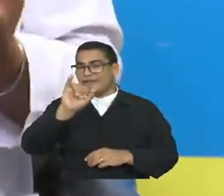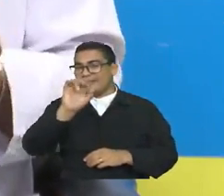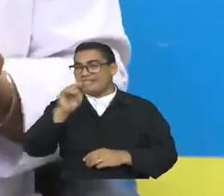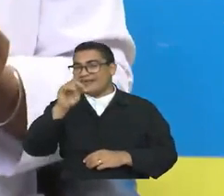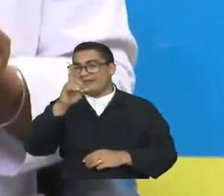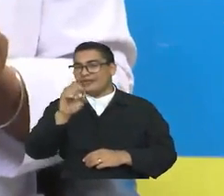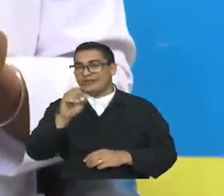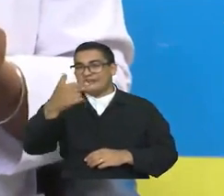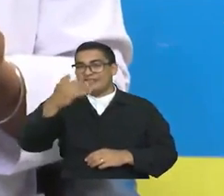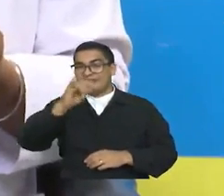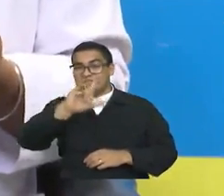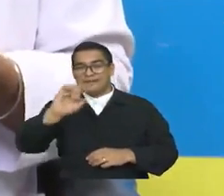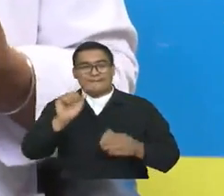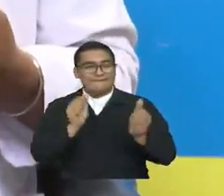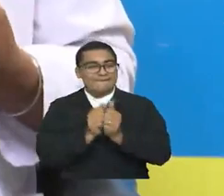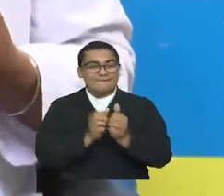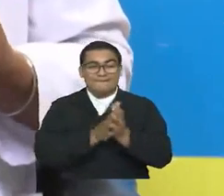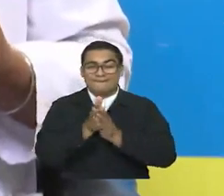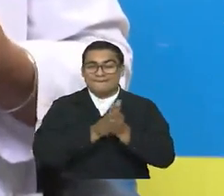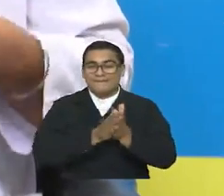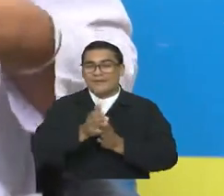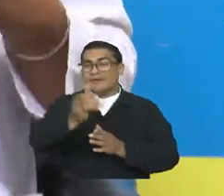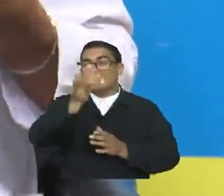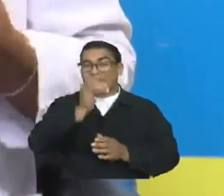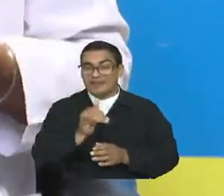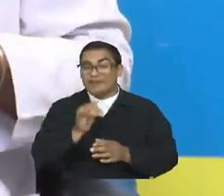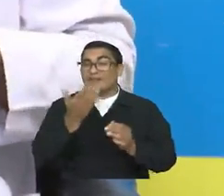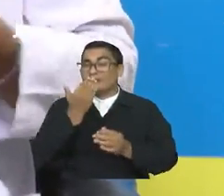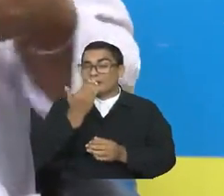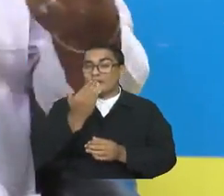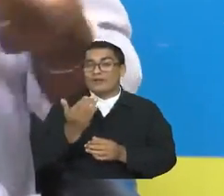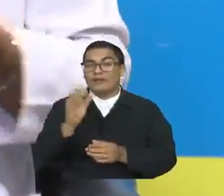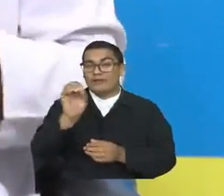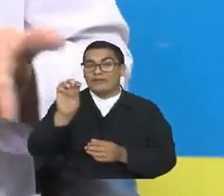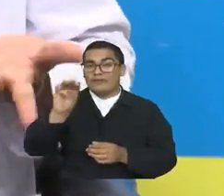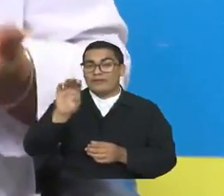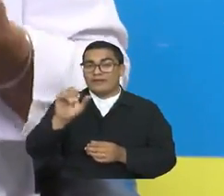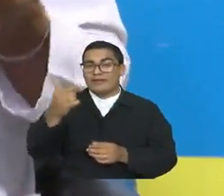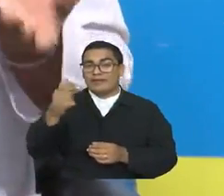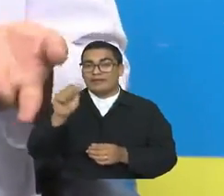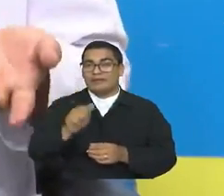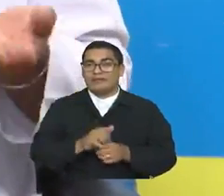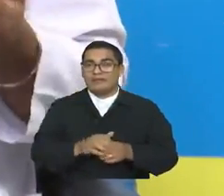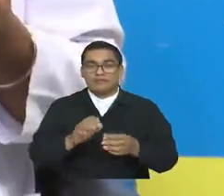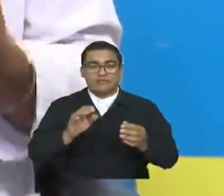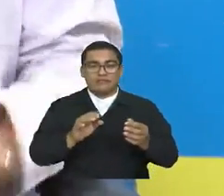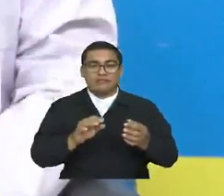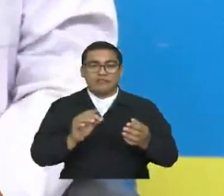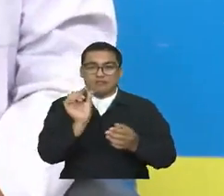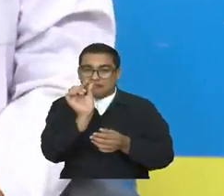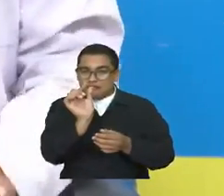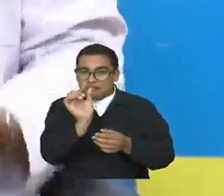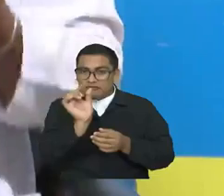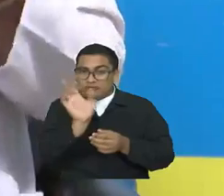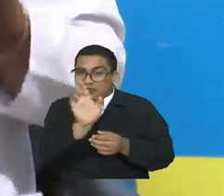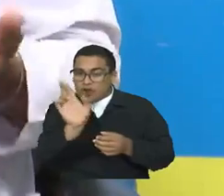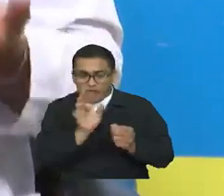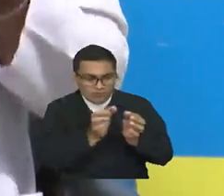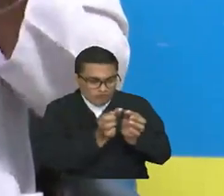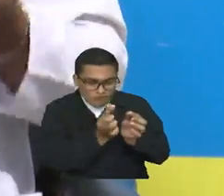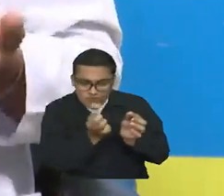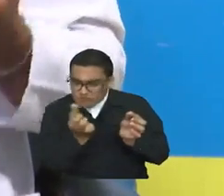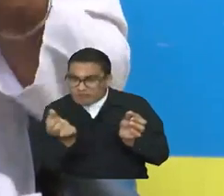¿Viste? Tiene omega. Estamos complementando ese pescado que comemos. No frijolitos en vaina, que también lo podemos encontrar. Entonces, en